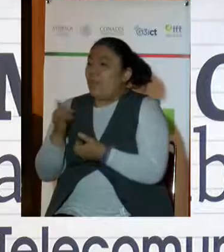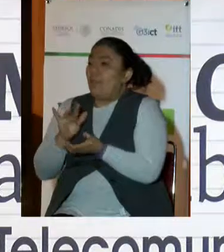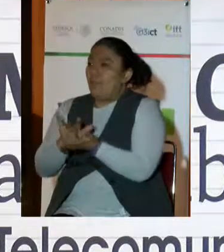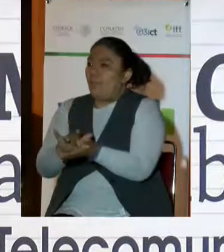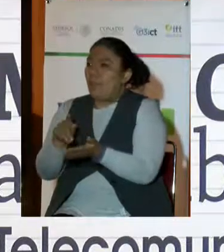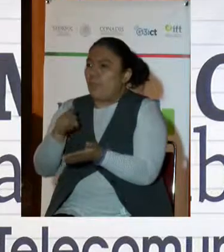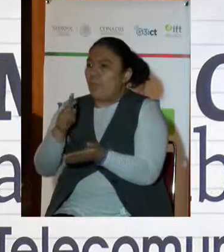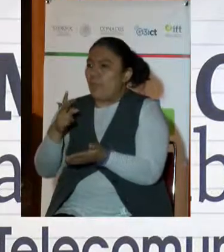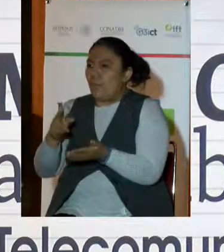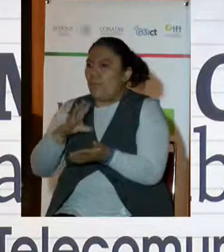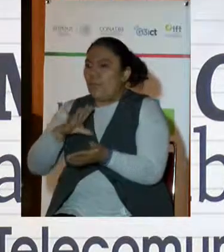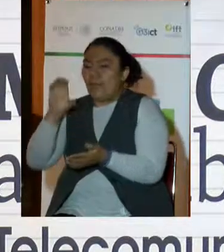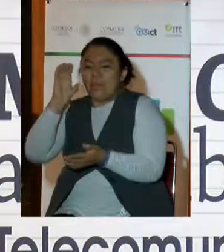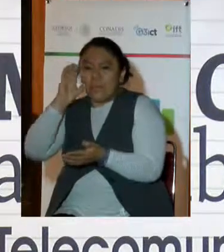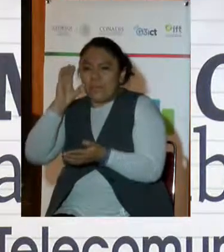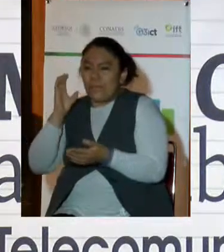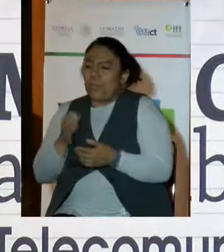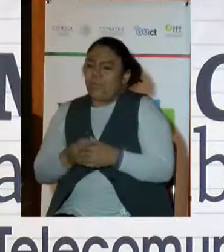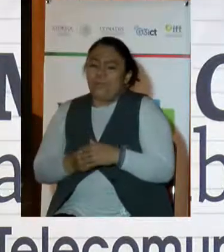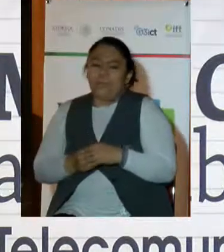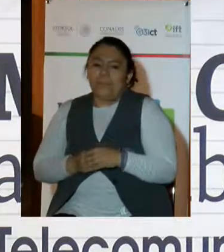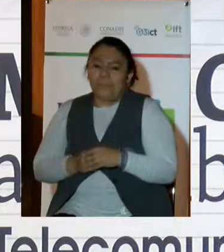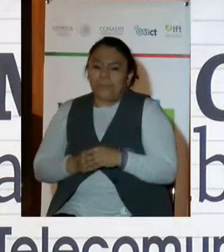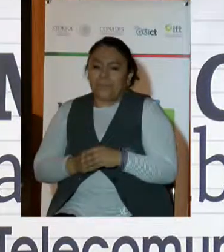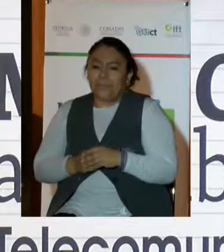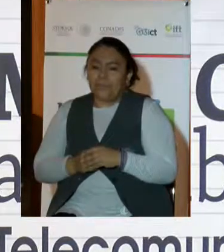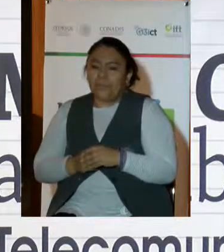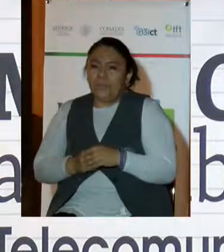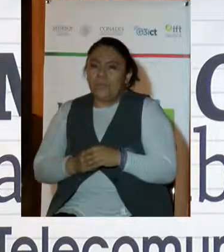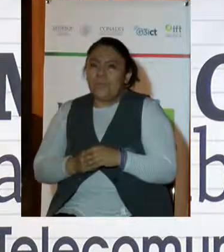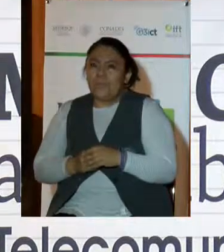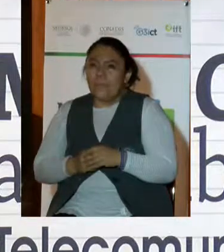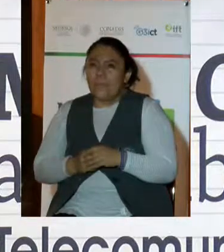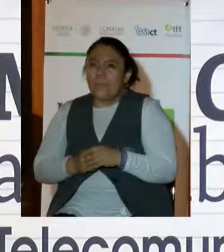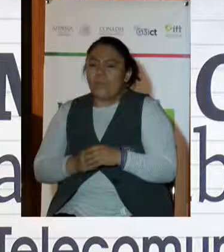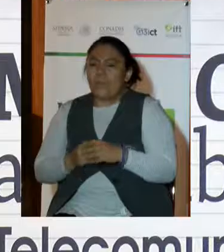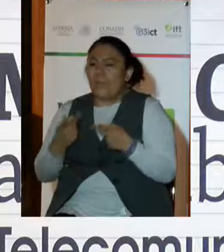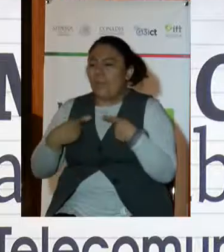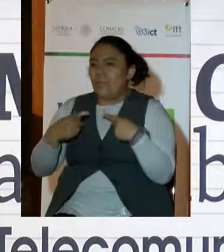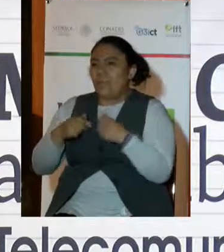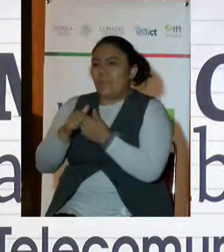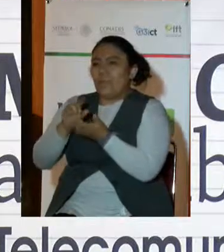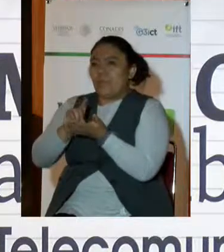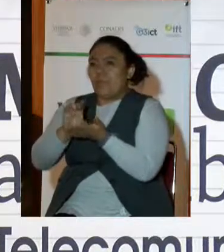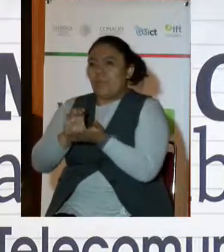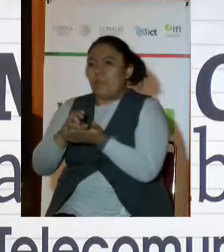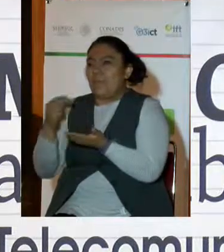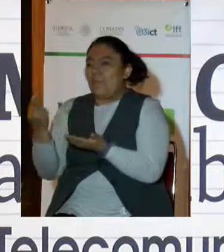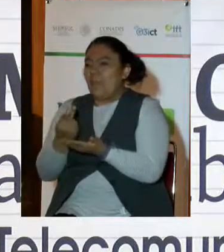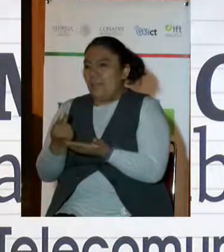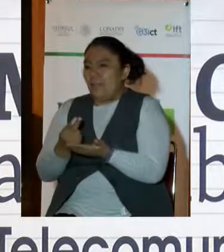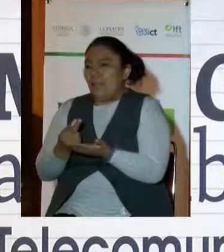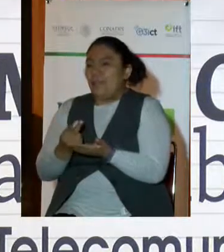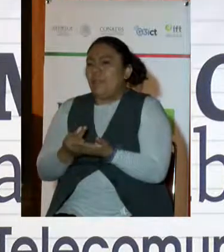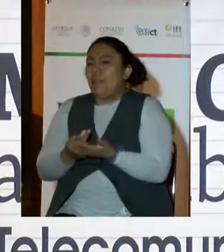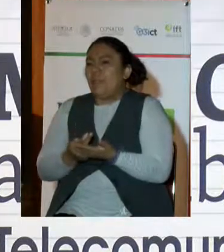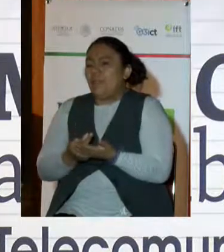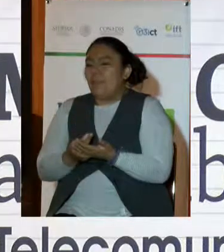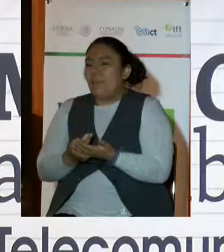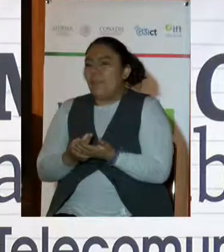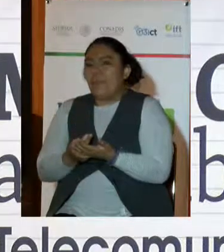pero también hay que escuchar a lo que las personas con discapacidad necesitan,